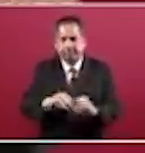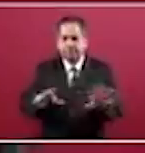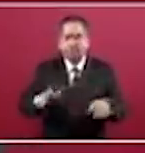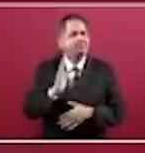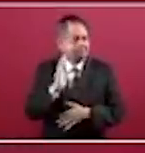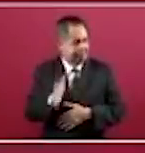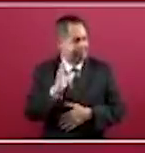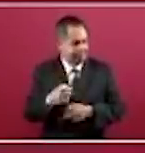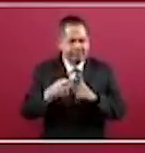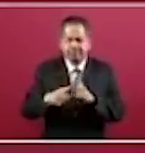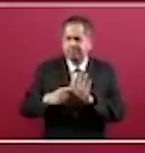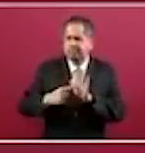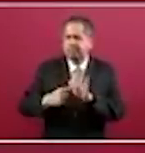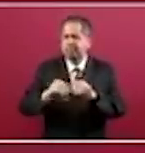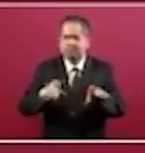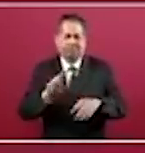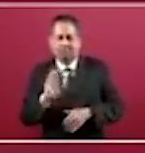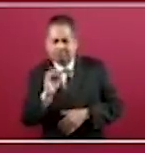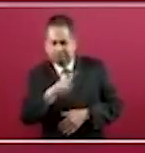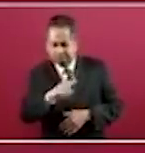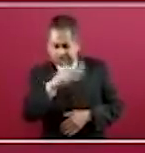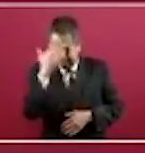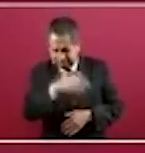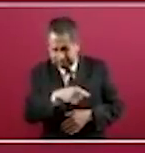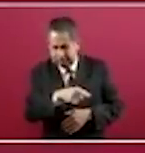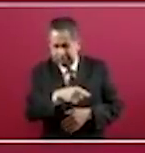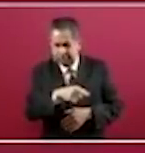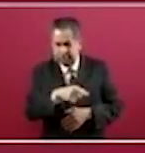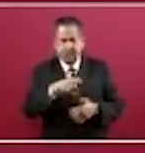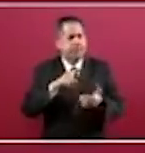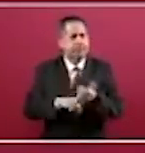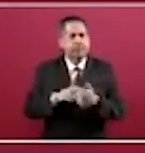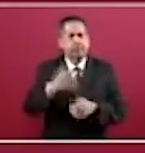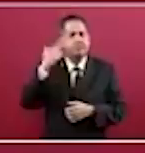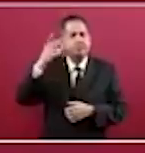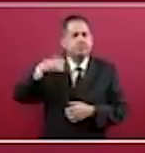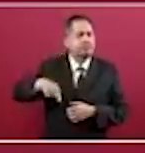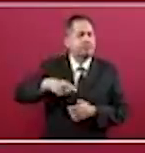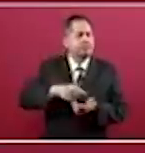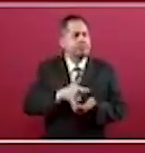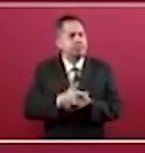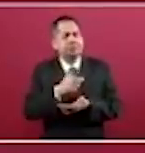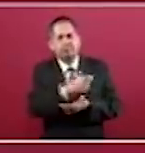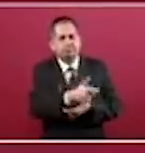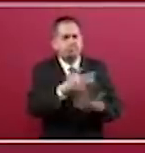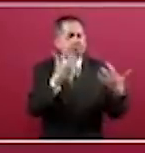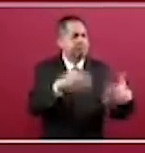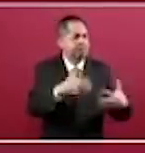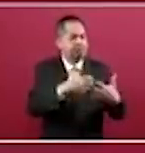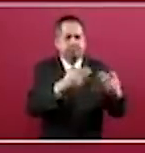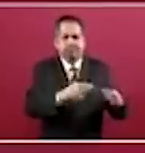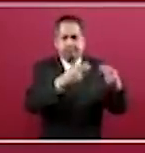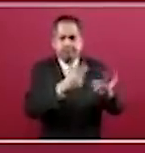¿Ya se está dando a conocer o a poco ustedes sabían de que se estaba pagando a grandes